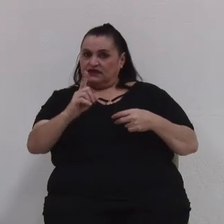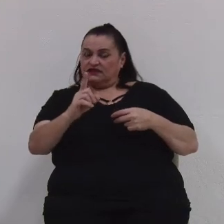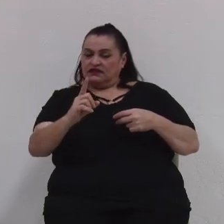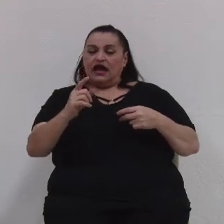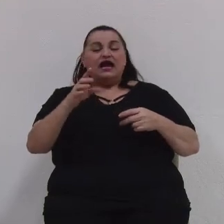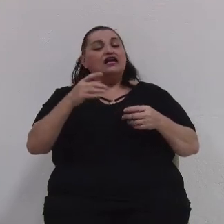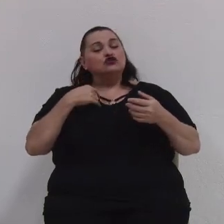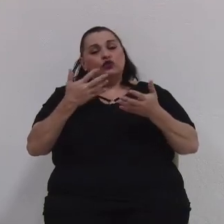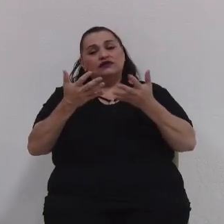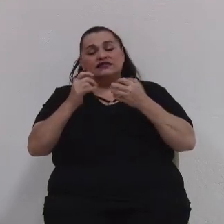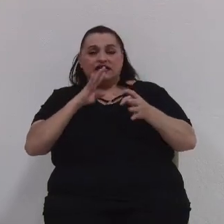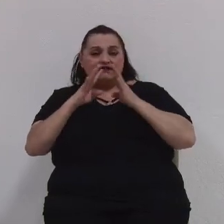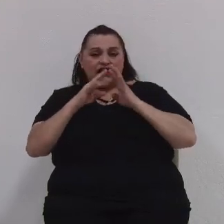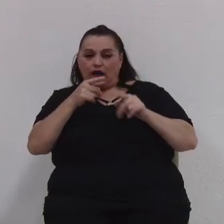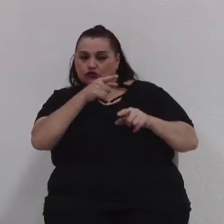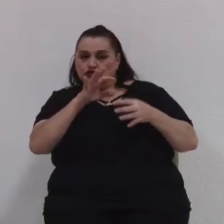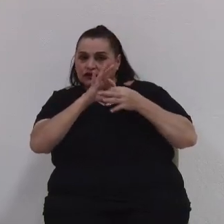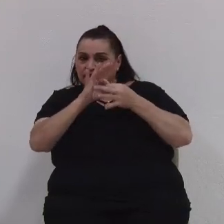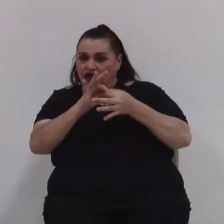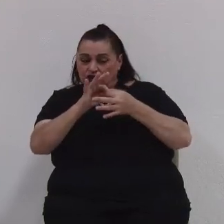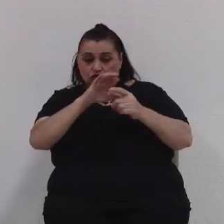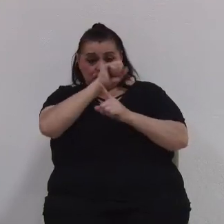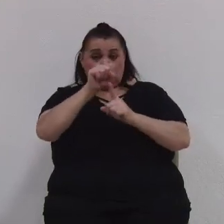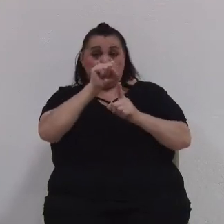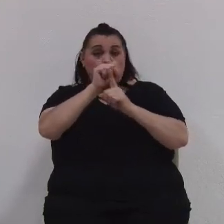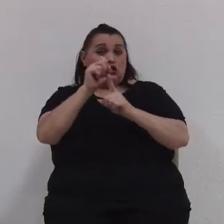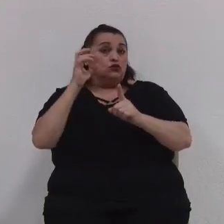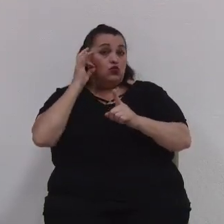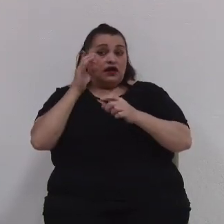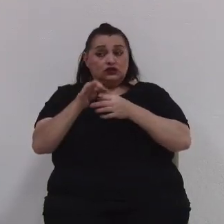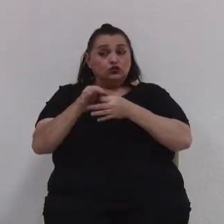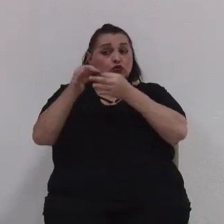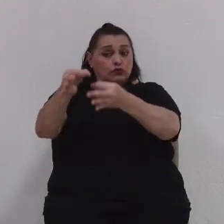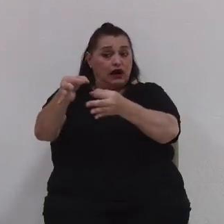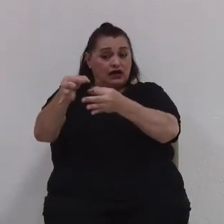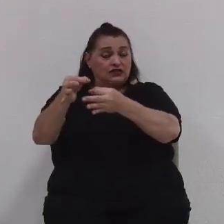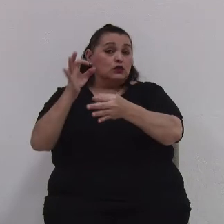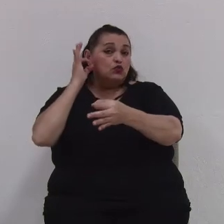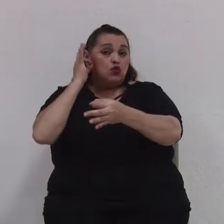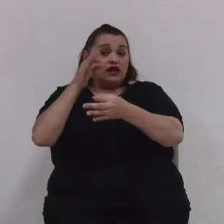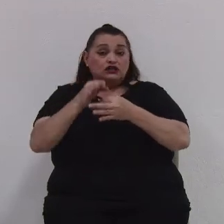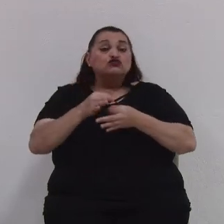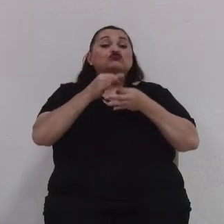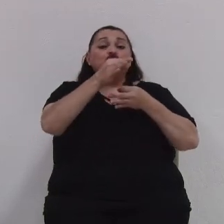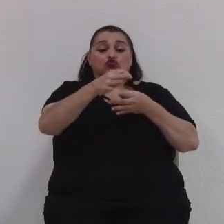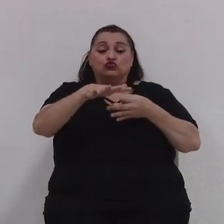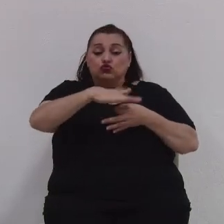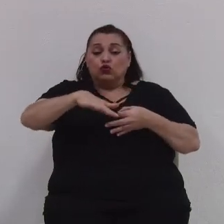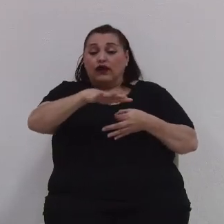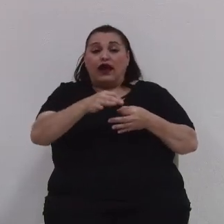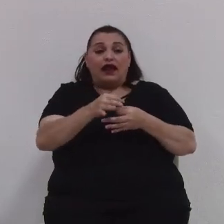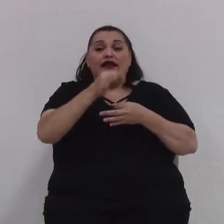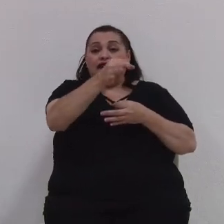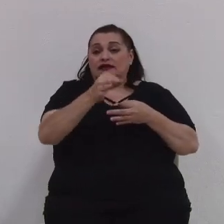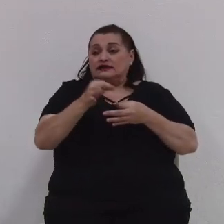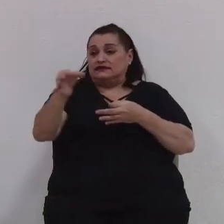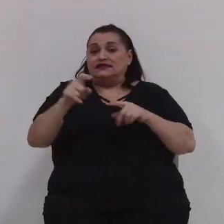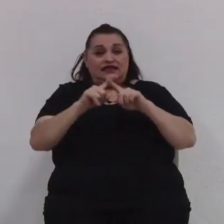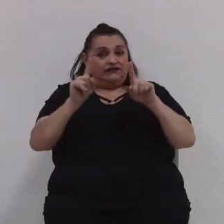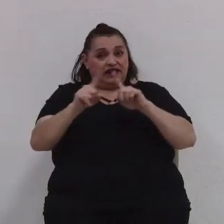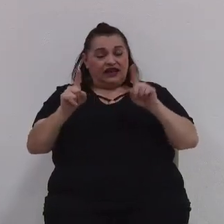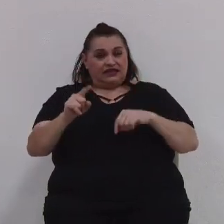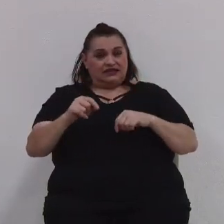sobre esto, porque si bien la situación de las mujeres urbanas es una y la de las mujeres rurales es otra, yo les diría que en las zonas rurales